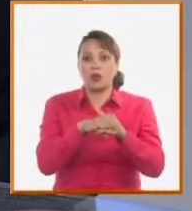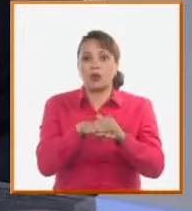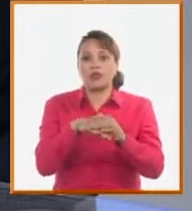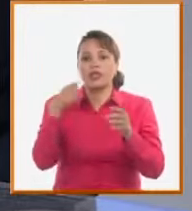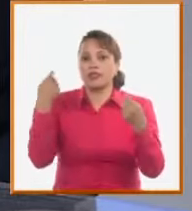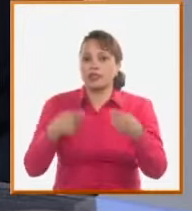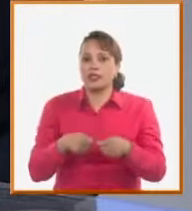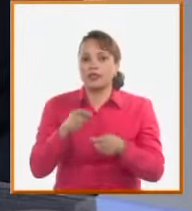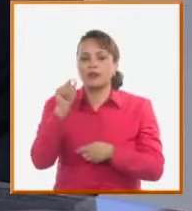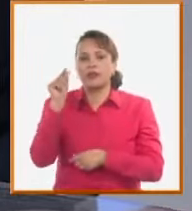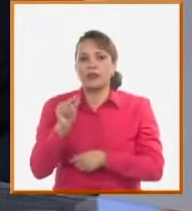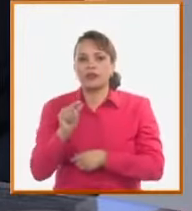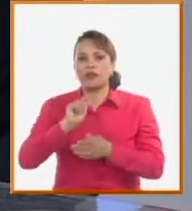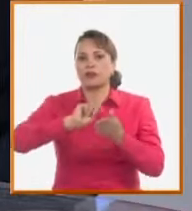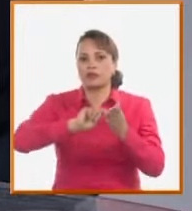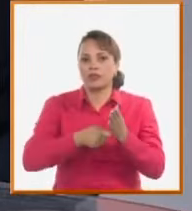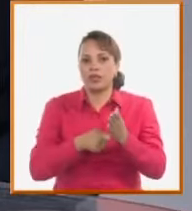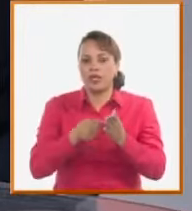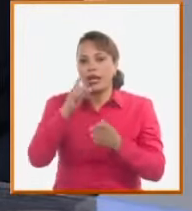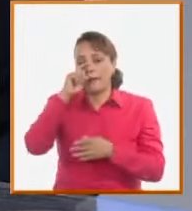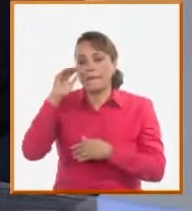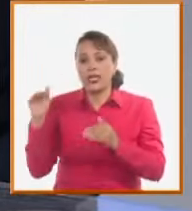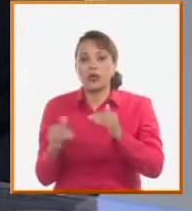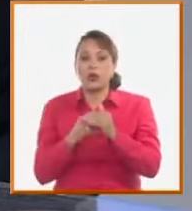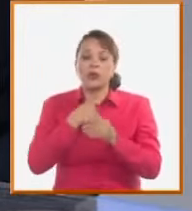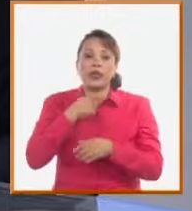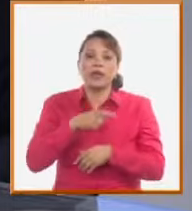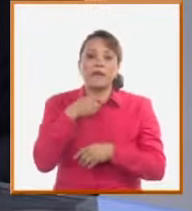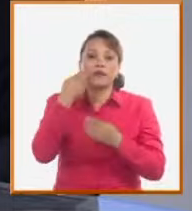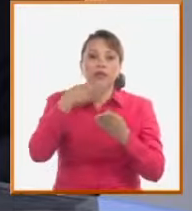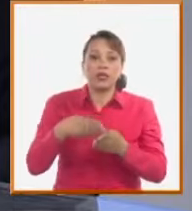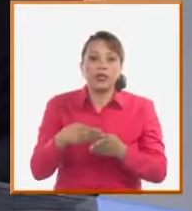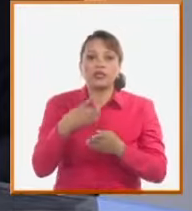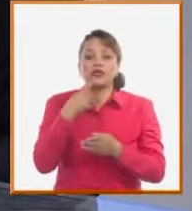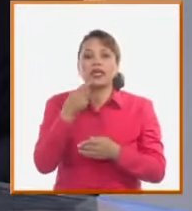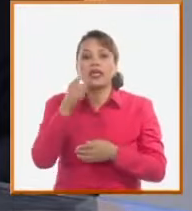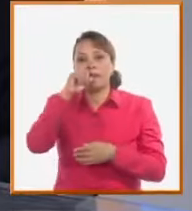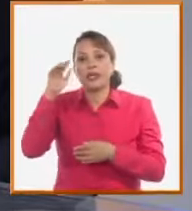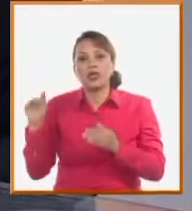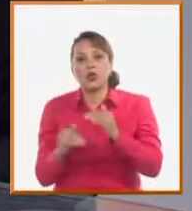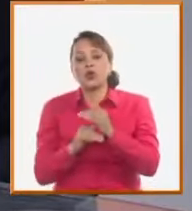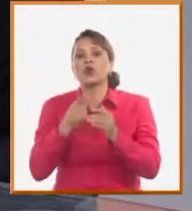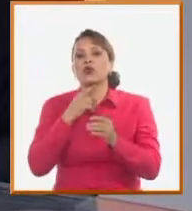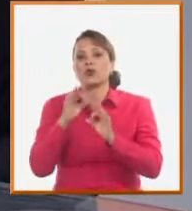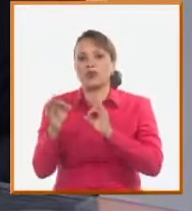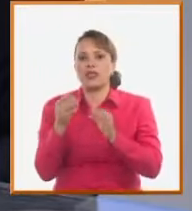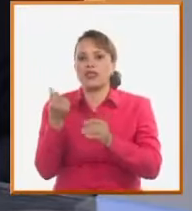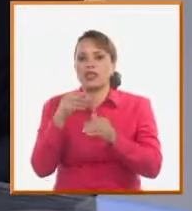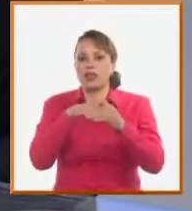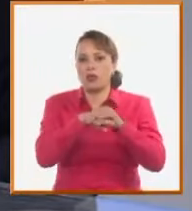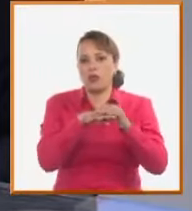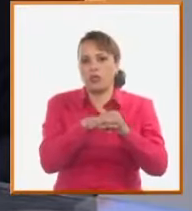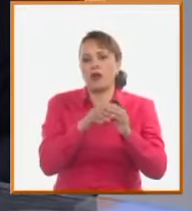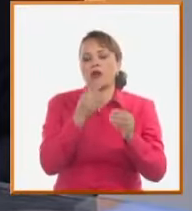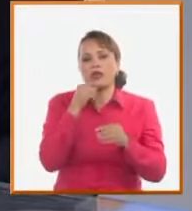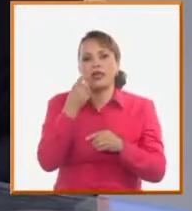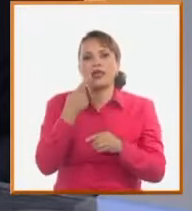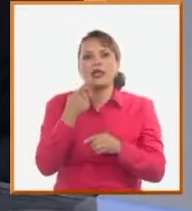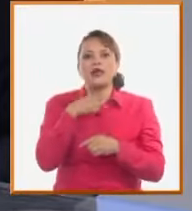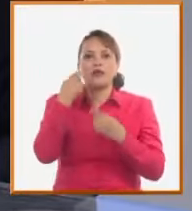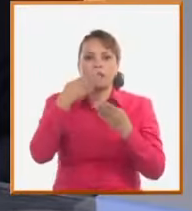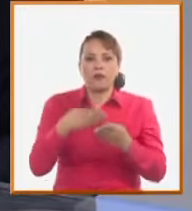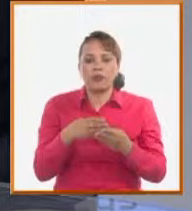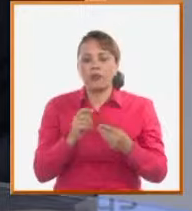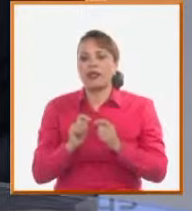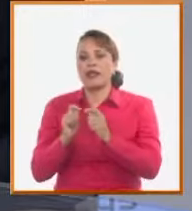la persona que va a asegurar a ese menor para recibirla en un plazo de seguro que puede mínimo ser de